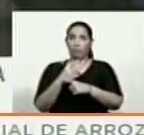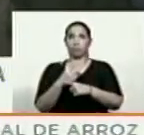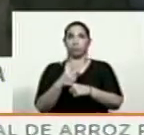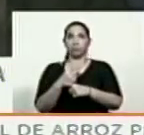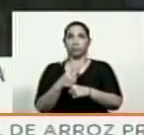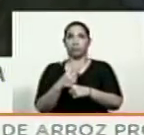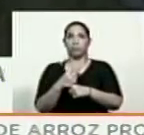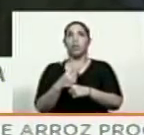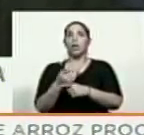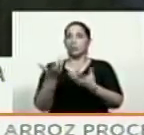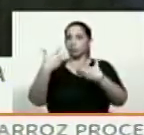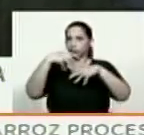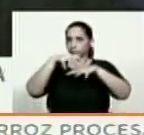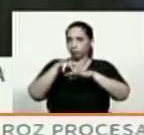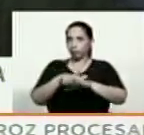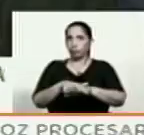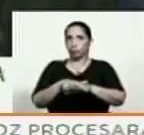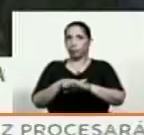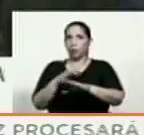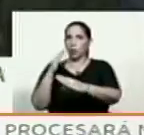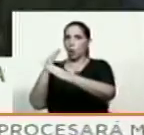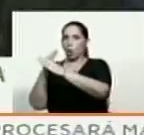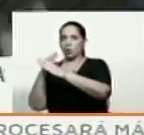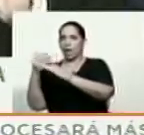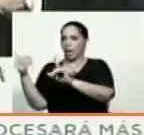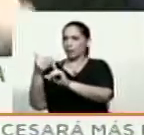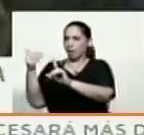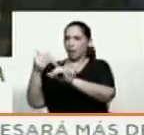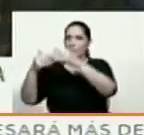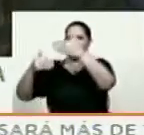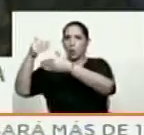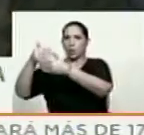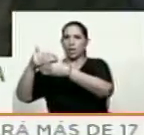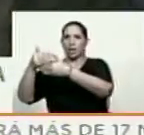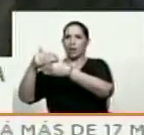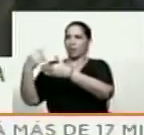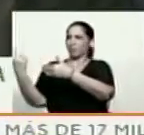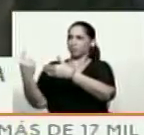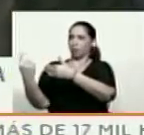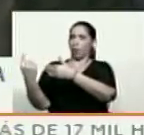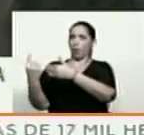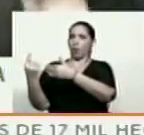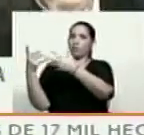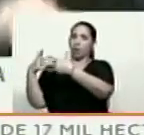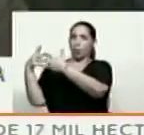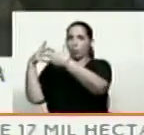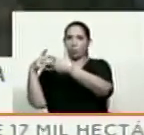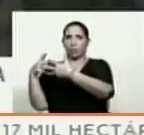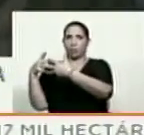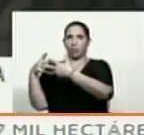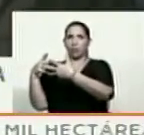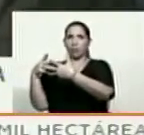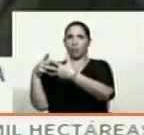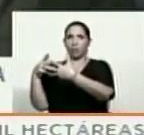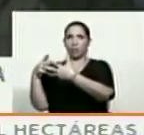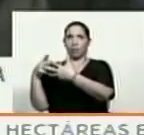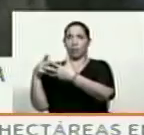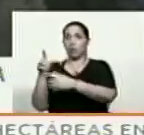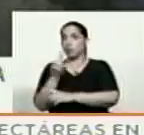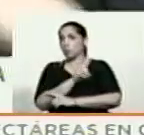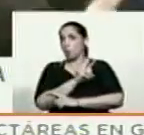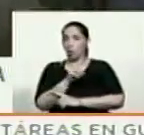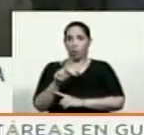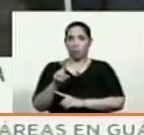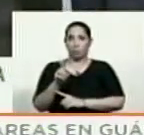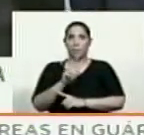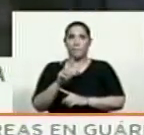el multilateralismo versus los ataques y los bloqueos del unilateralismo de Estados Unidos. No, es para que se